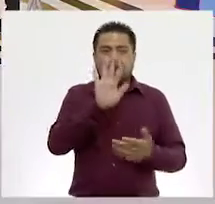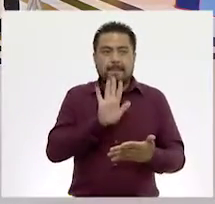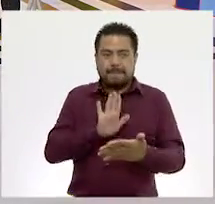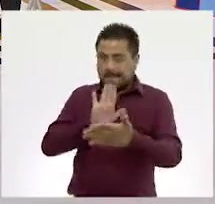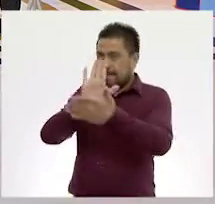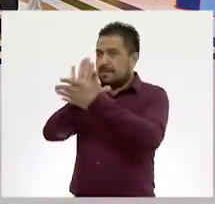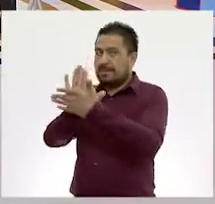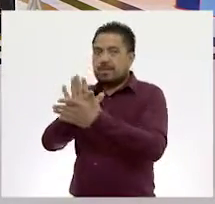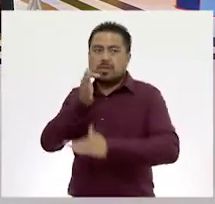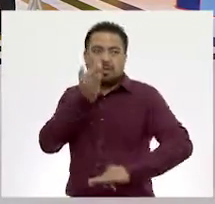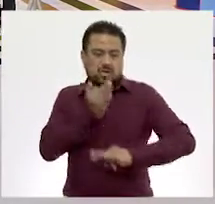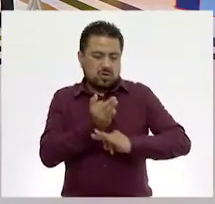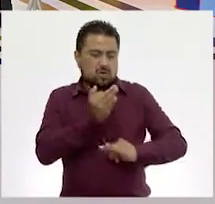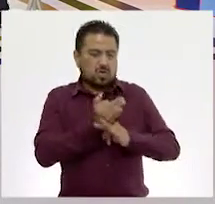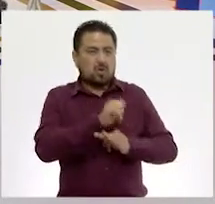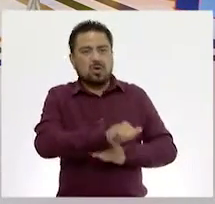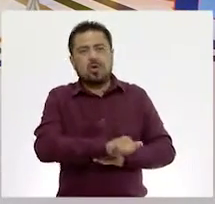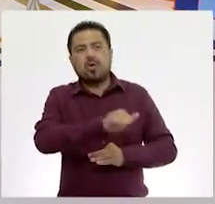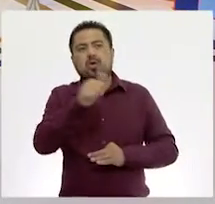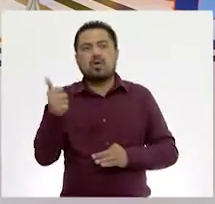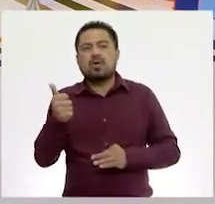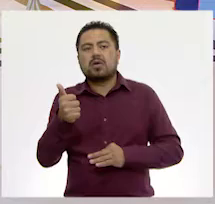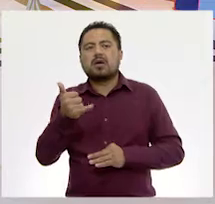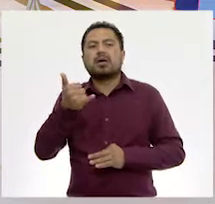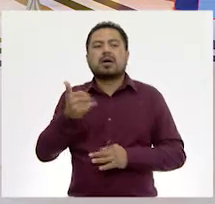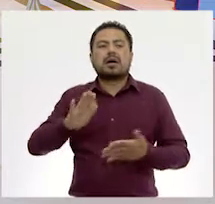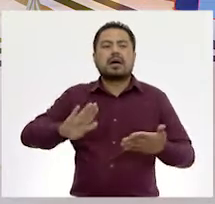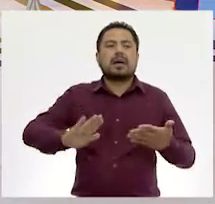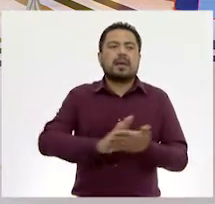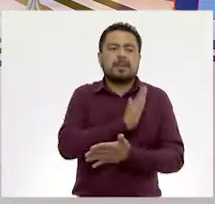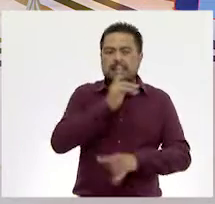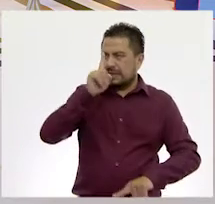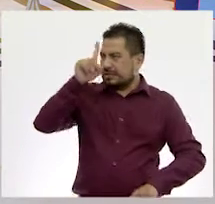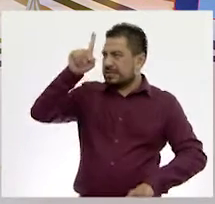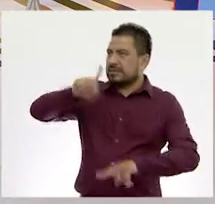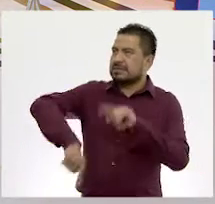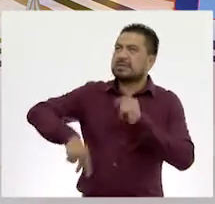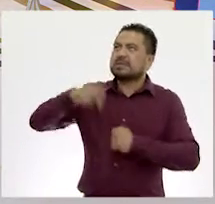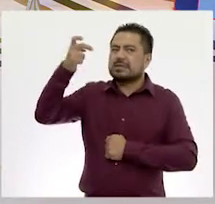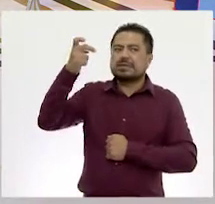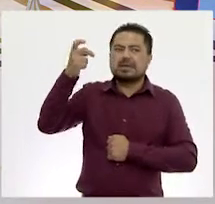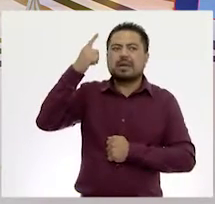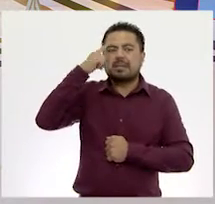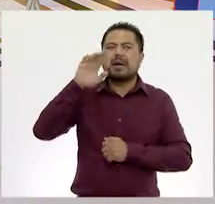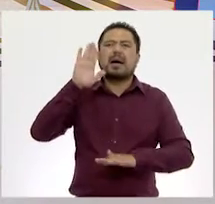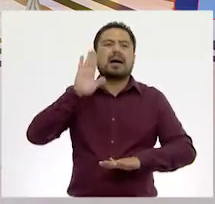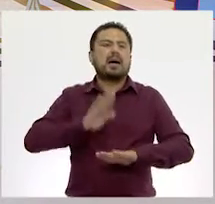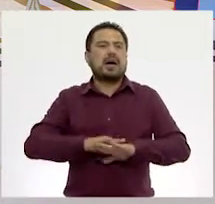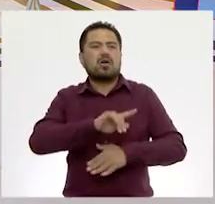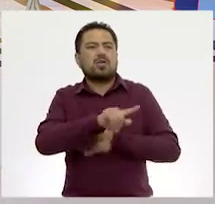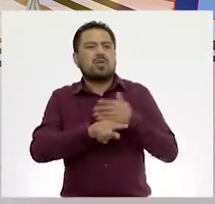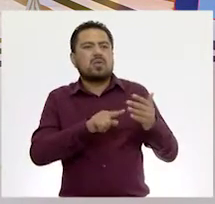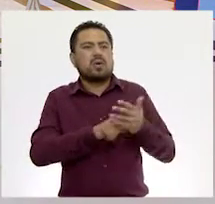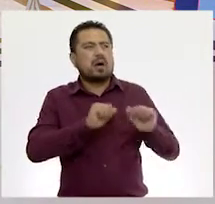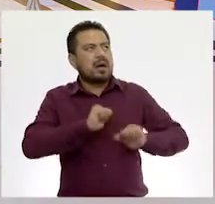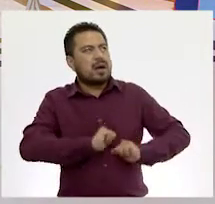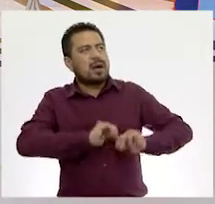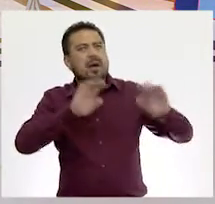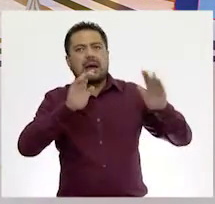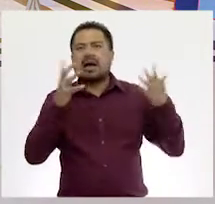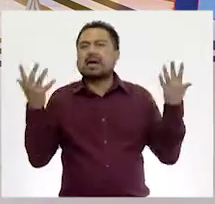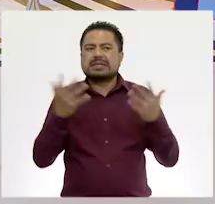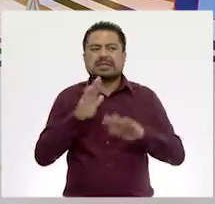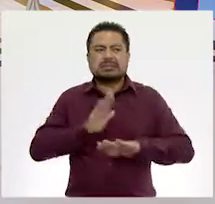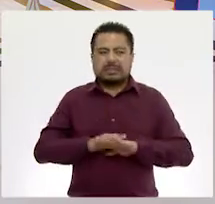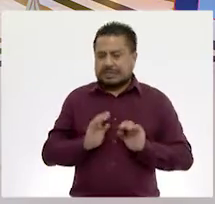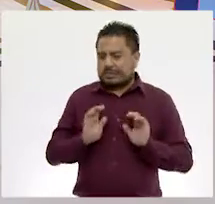estas cintas a esta otra y voy a retirar esta para darle más espacio, pero haciéndolo